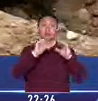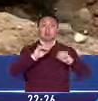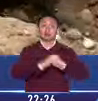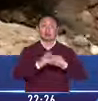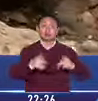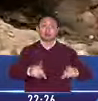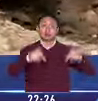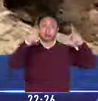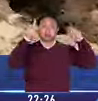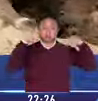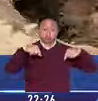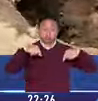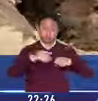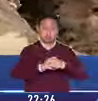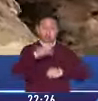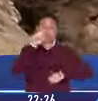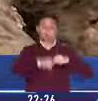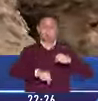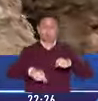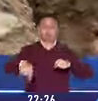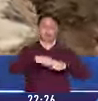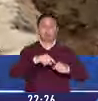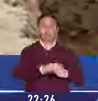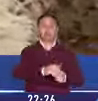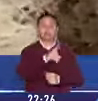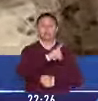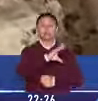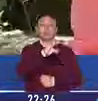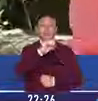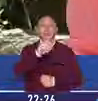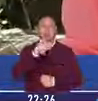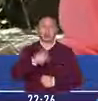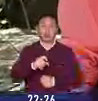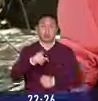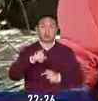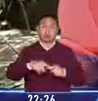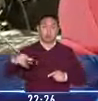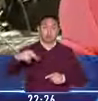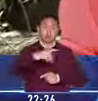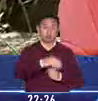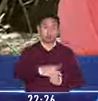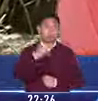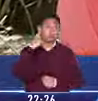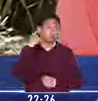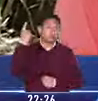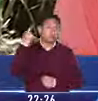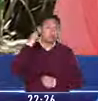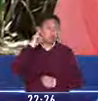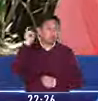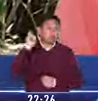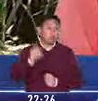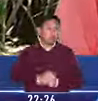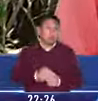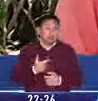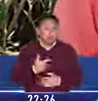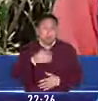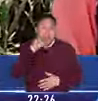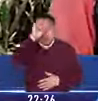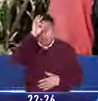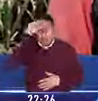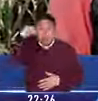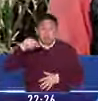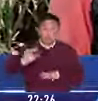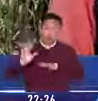puente carrozable, dejando incomunicadas a más de 100 personas. Comenzó a bramar el río, pero a mí nunca se me puso que era el río que se había